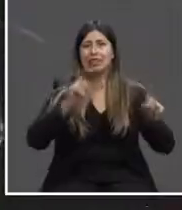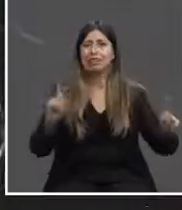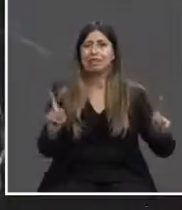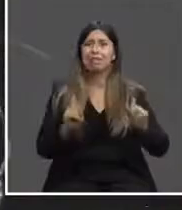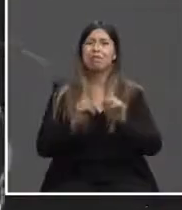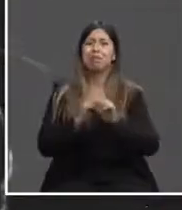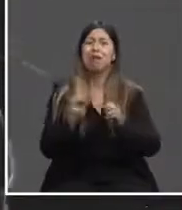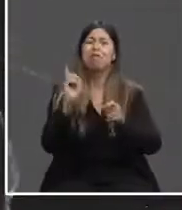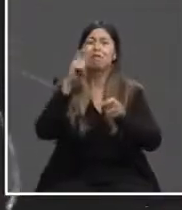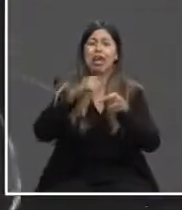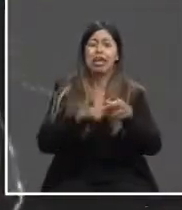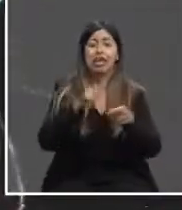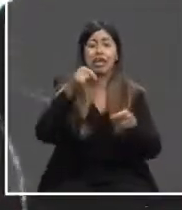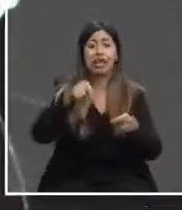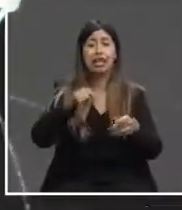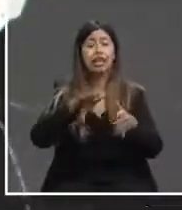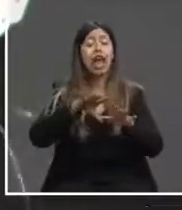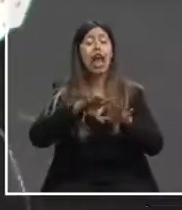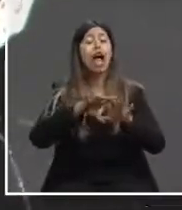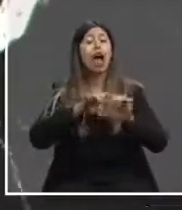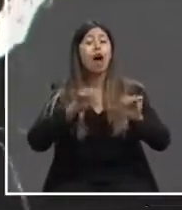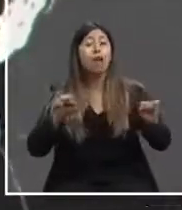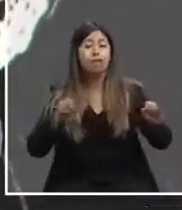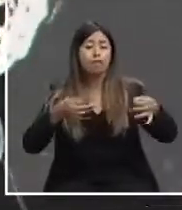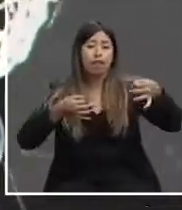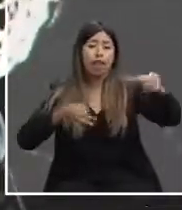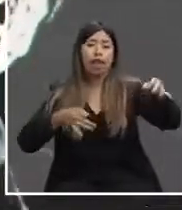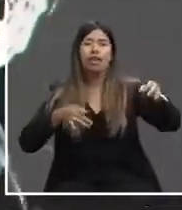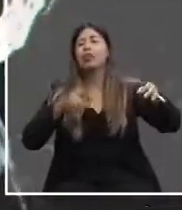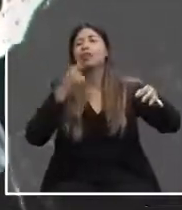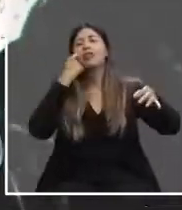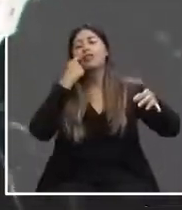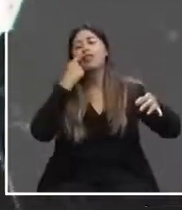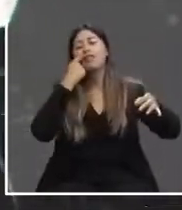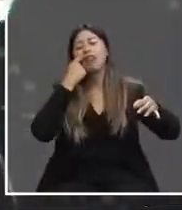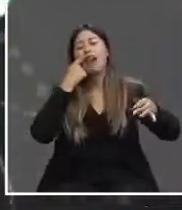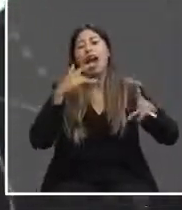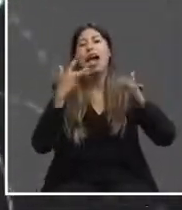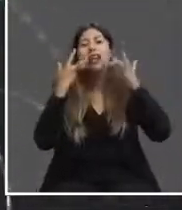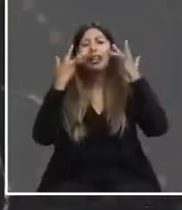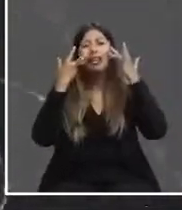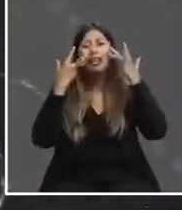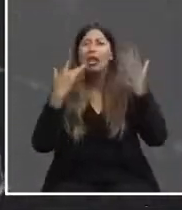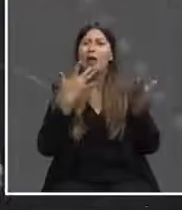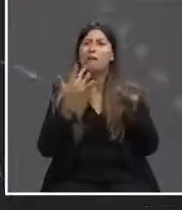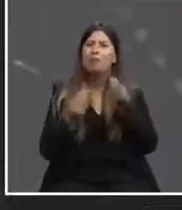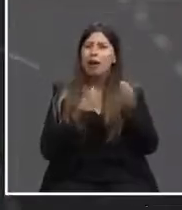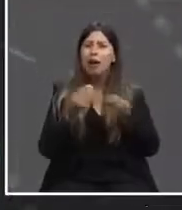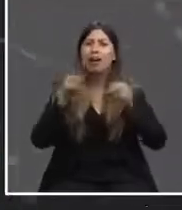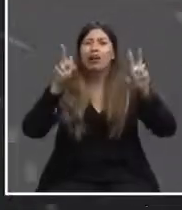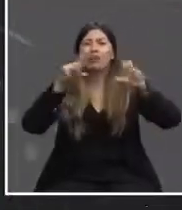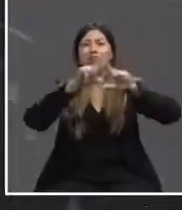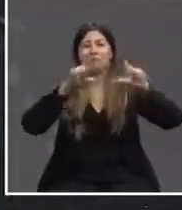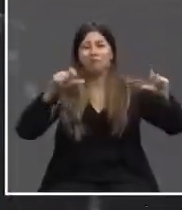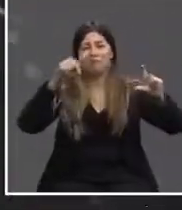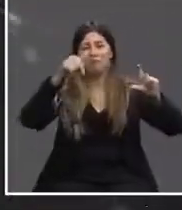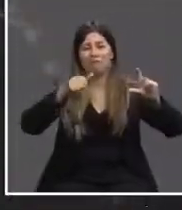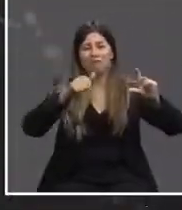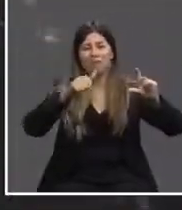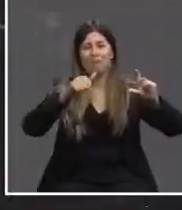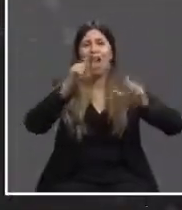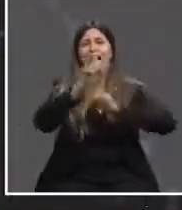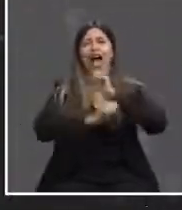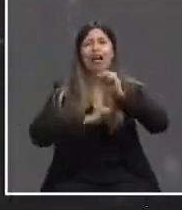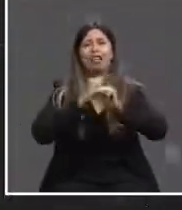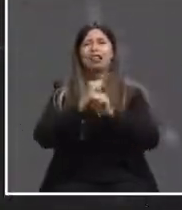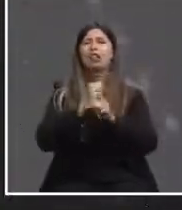da además mucha alegría que sea en el contexto del eslogan que se ha elegido para esta sesión, ¿no? Que tiene que ver con